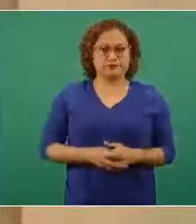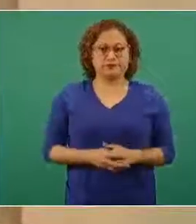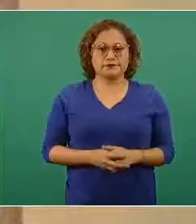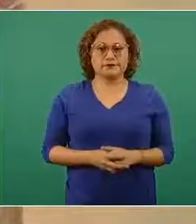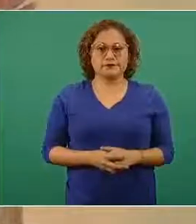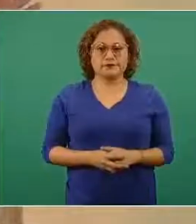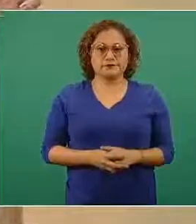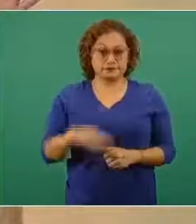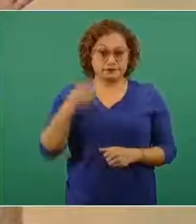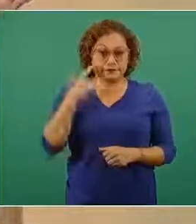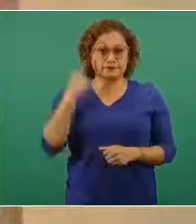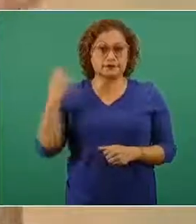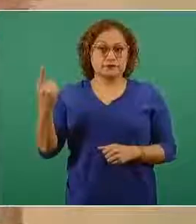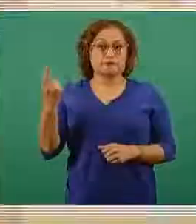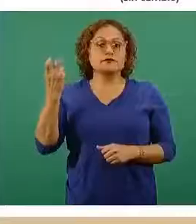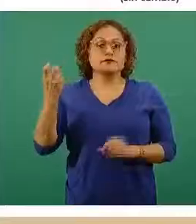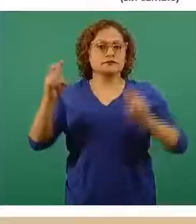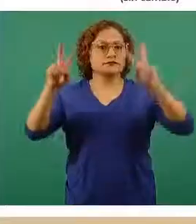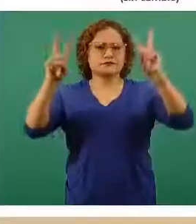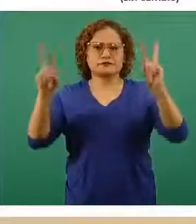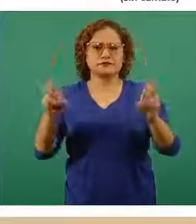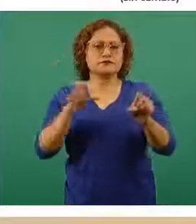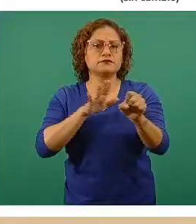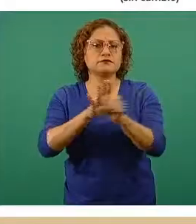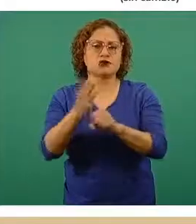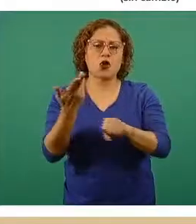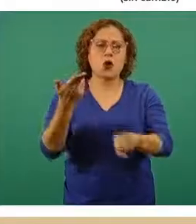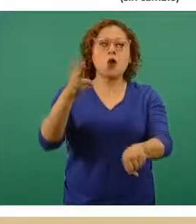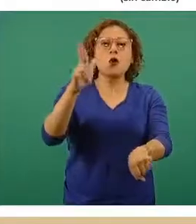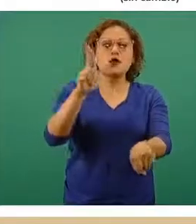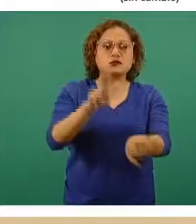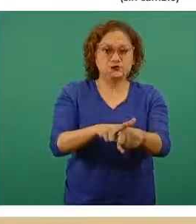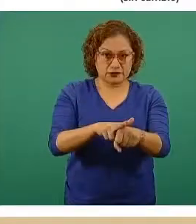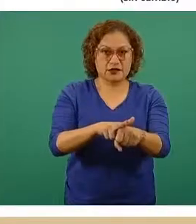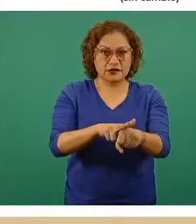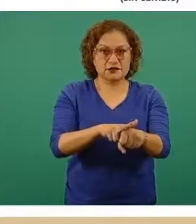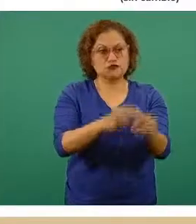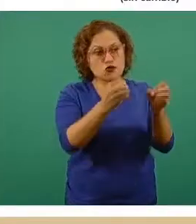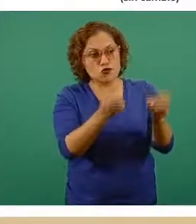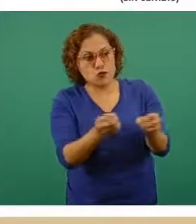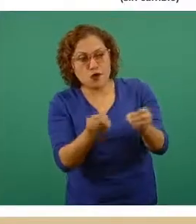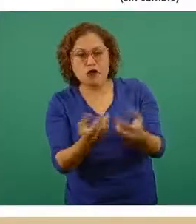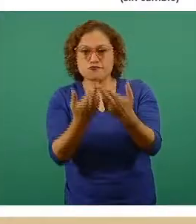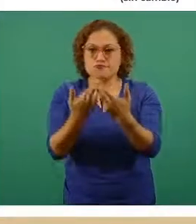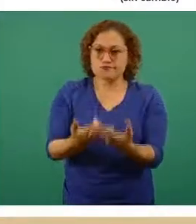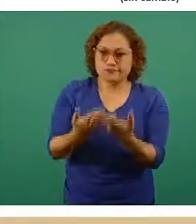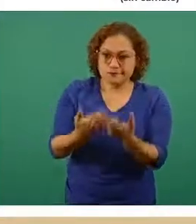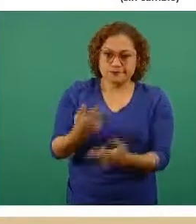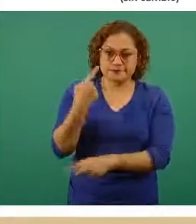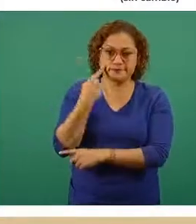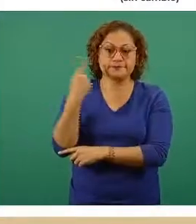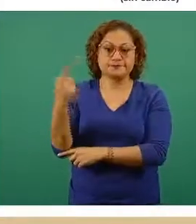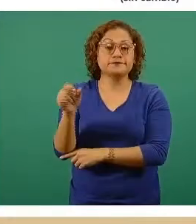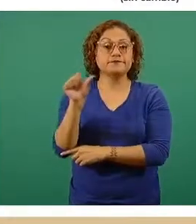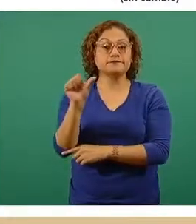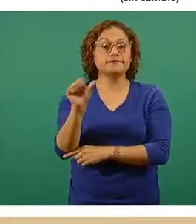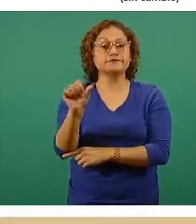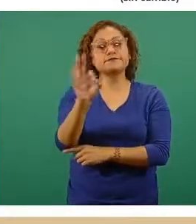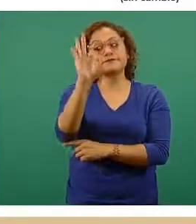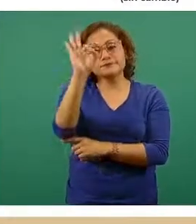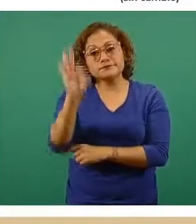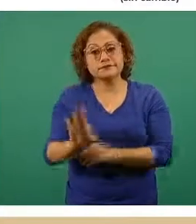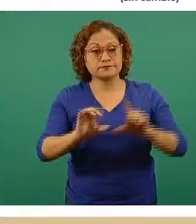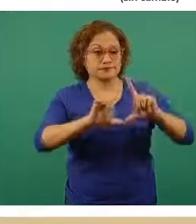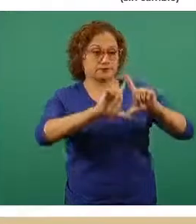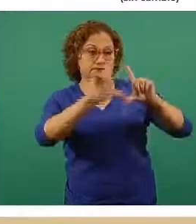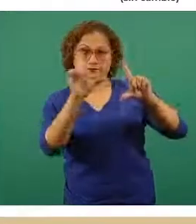Esta es la gráfica de hospitalización. Y en esta gráfica de hospitalización vemos que se tiene un 16% de ocupación nacional,